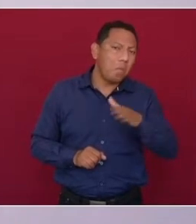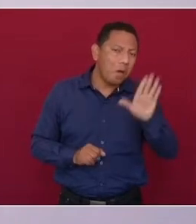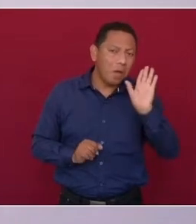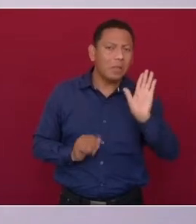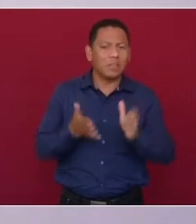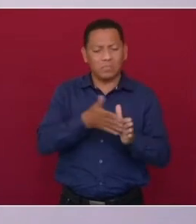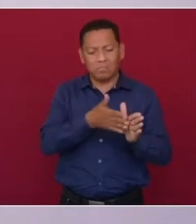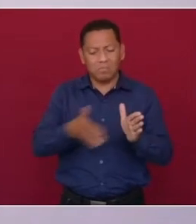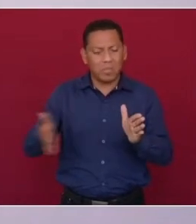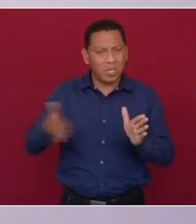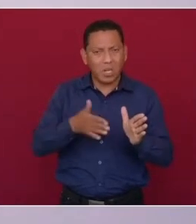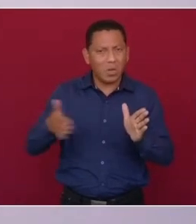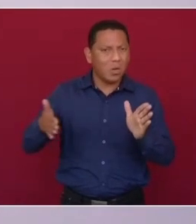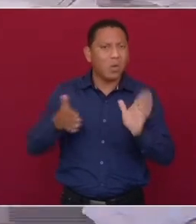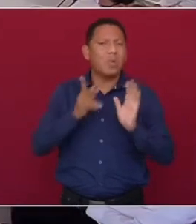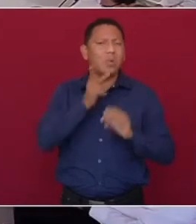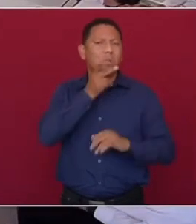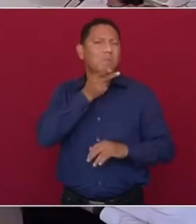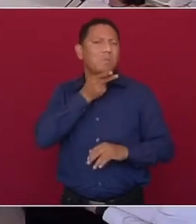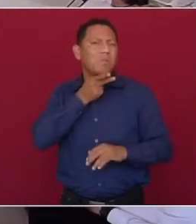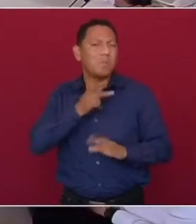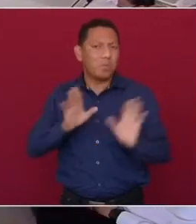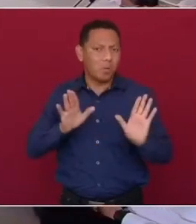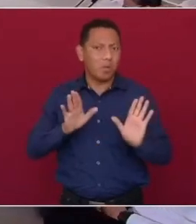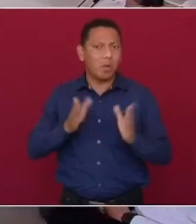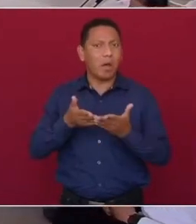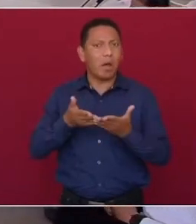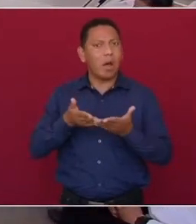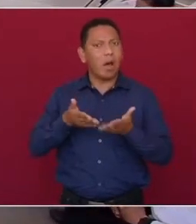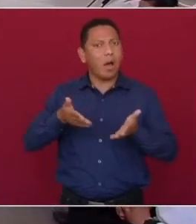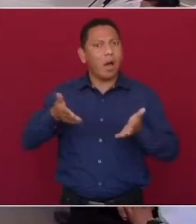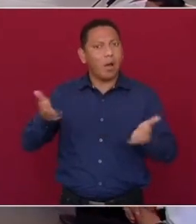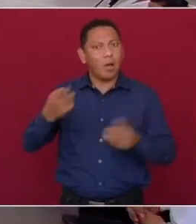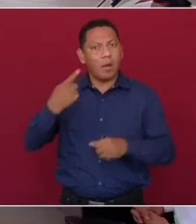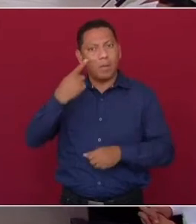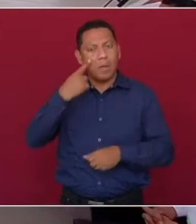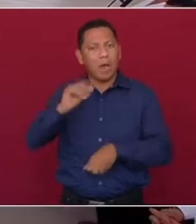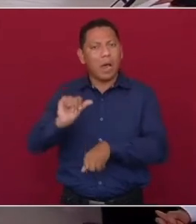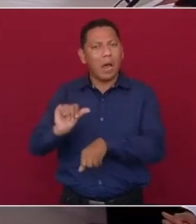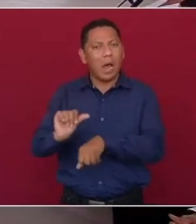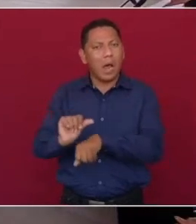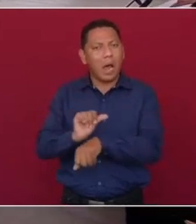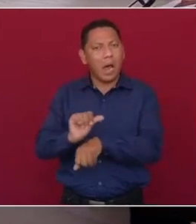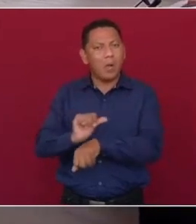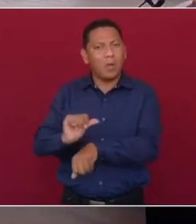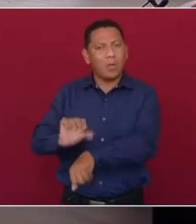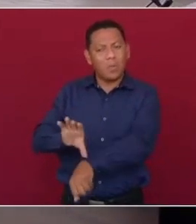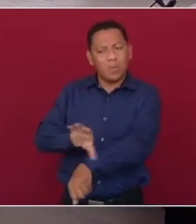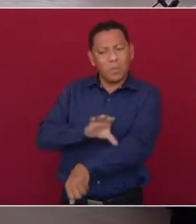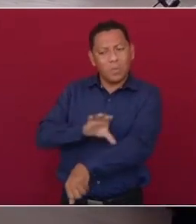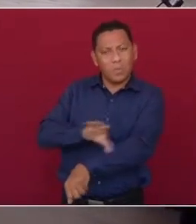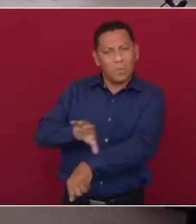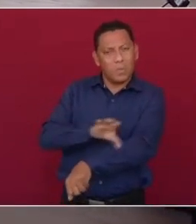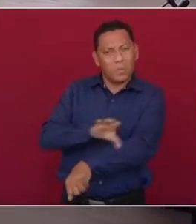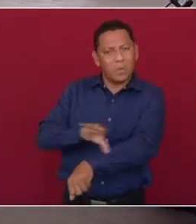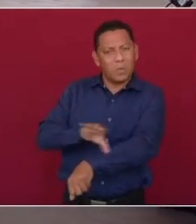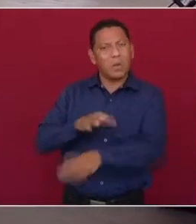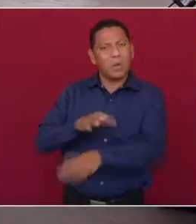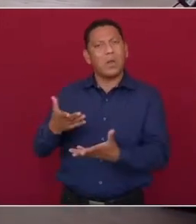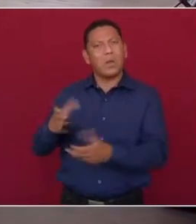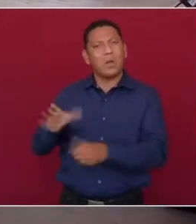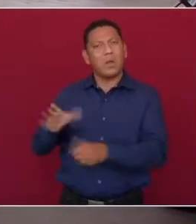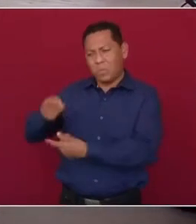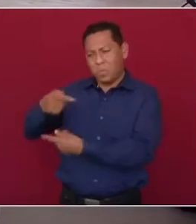petróleo y la llegada masiva de los carros eléctricos y de las energías